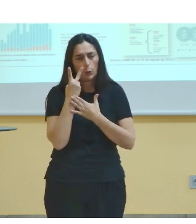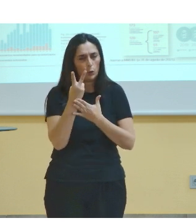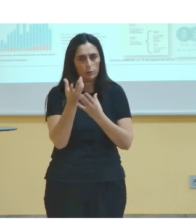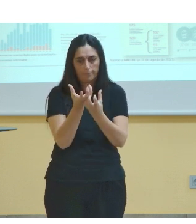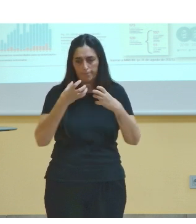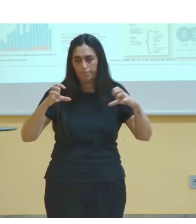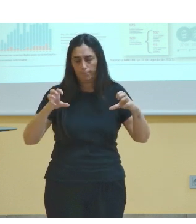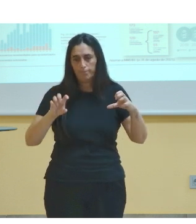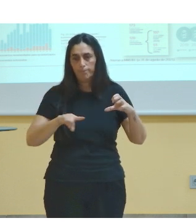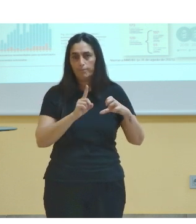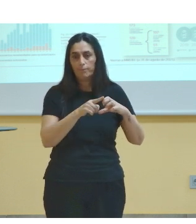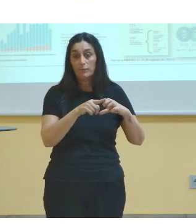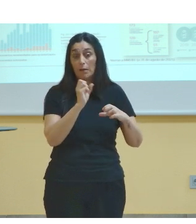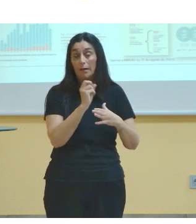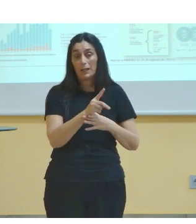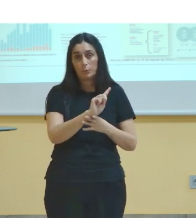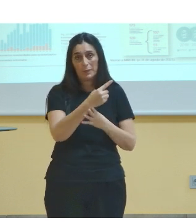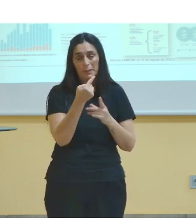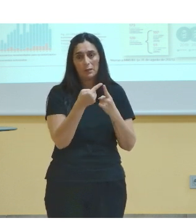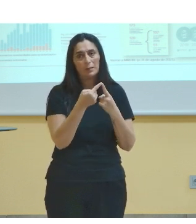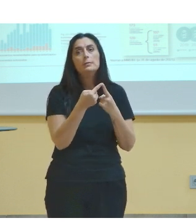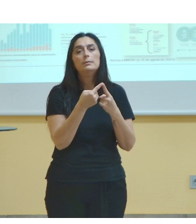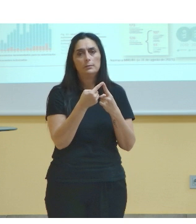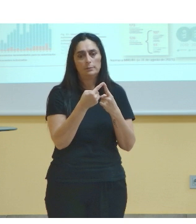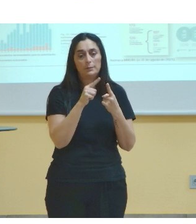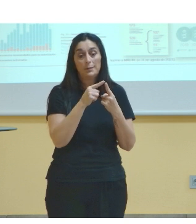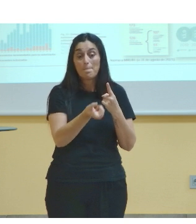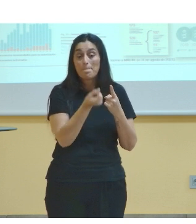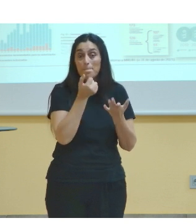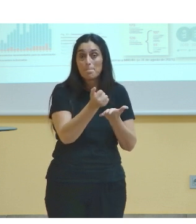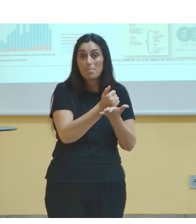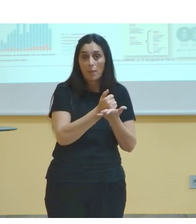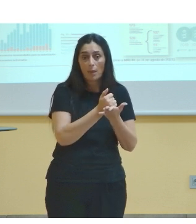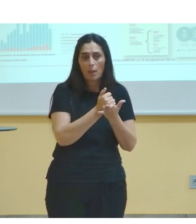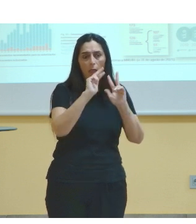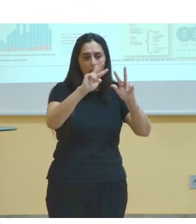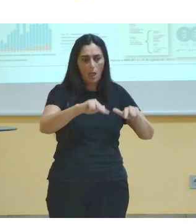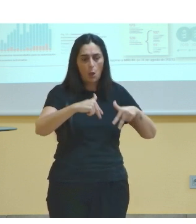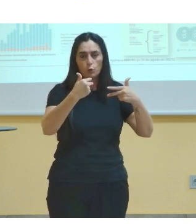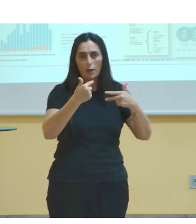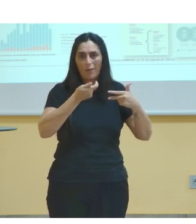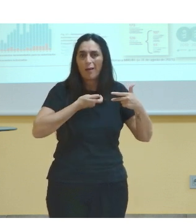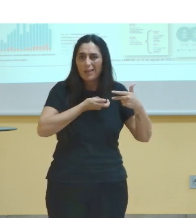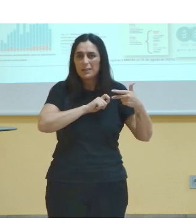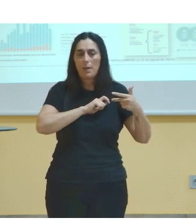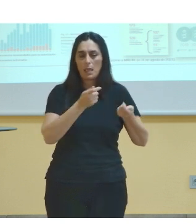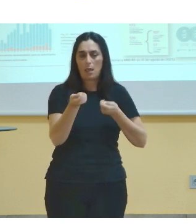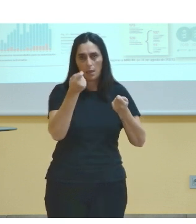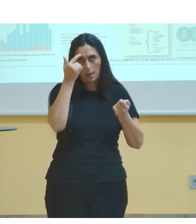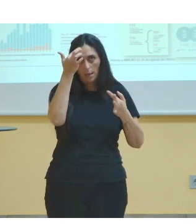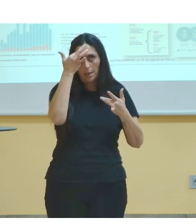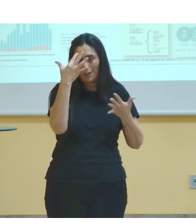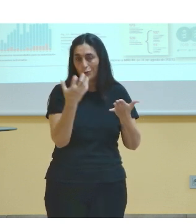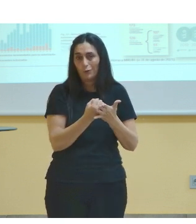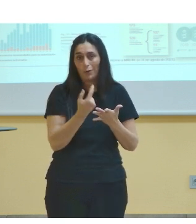El primero, que un medicamento obtenga la autorización de comercialización en España. Eso es lo que todos queremos, ¿no? Entonces, si